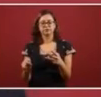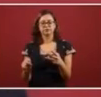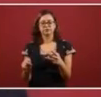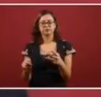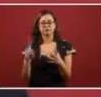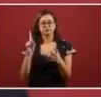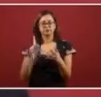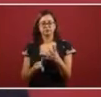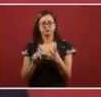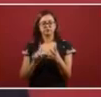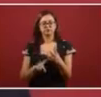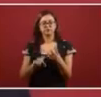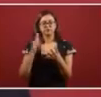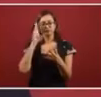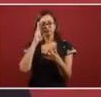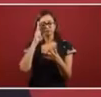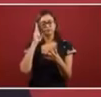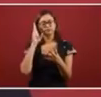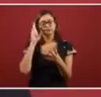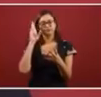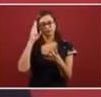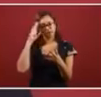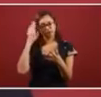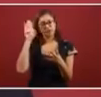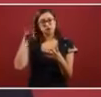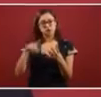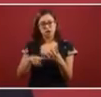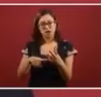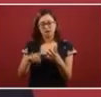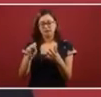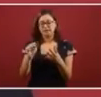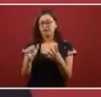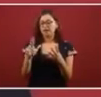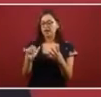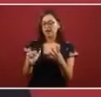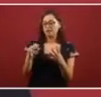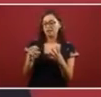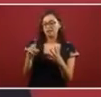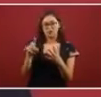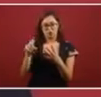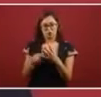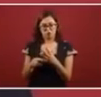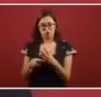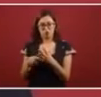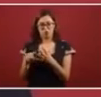doña Sara Madero, esposa del presidente, va a verlo